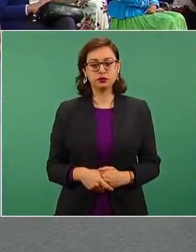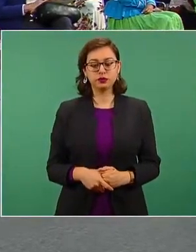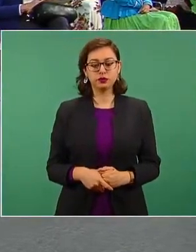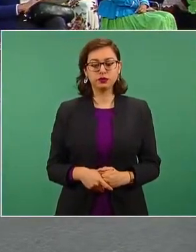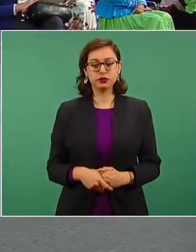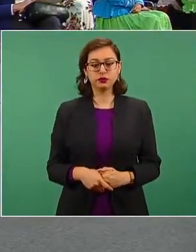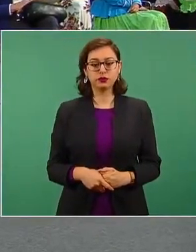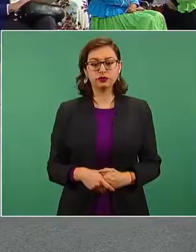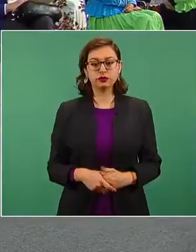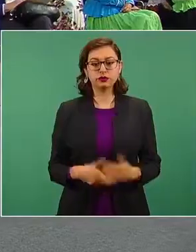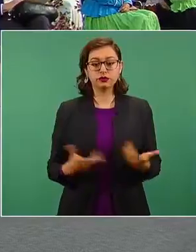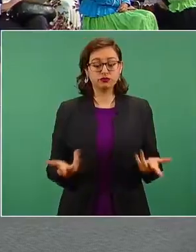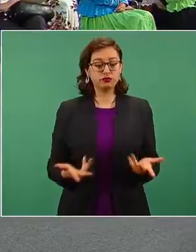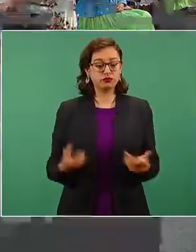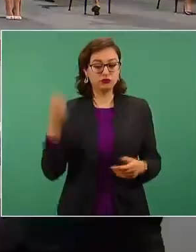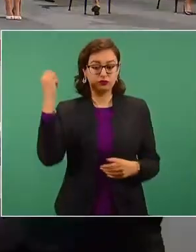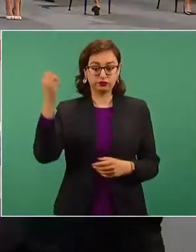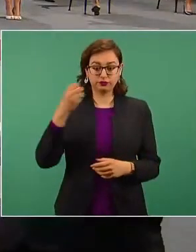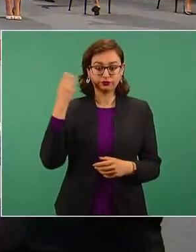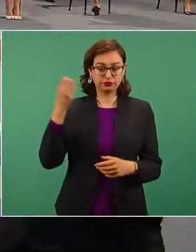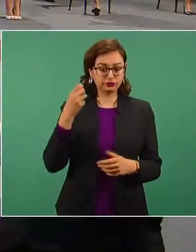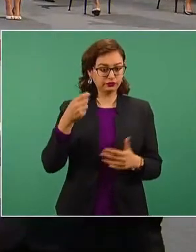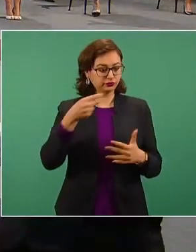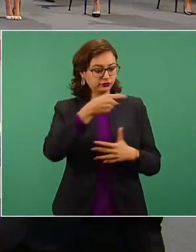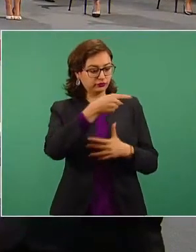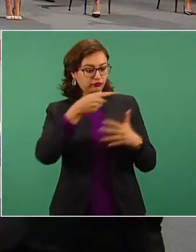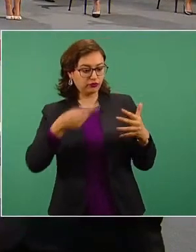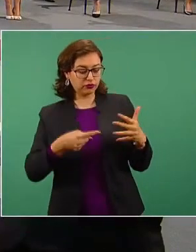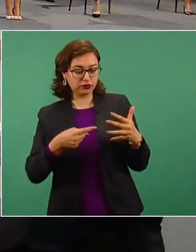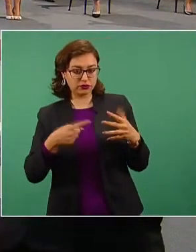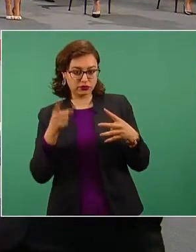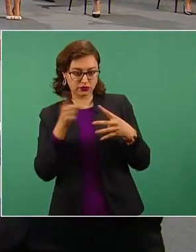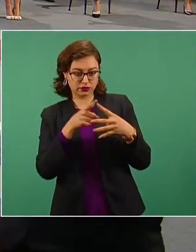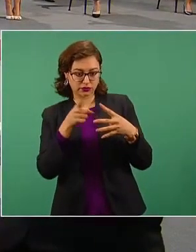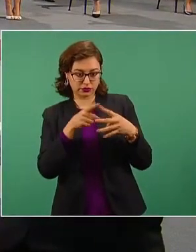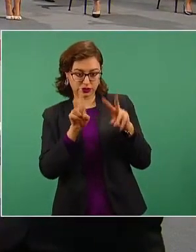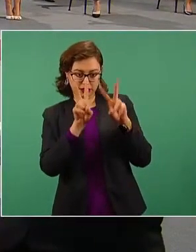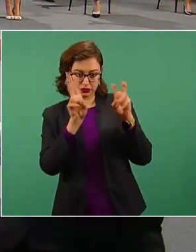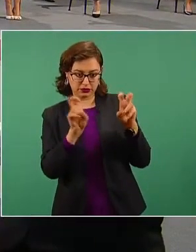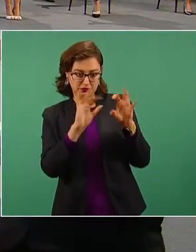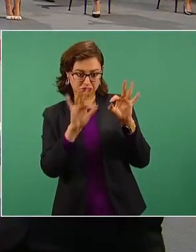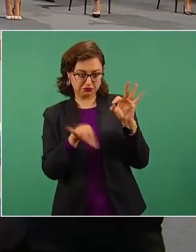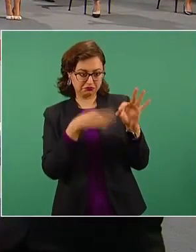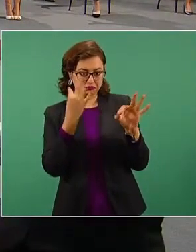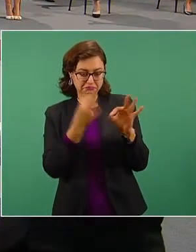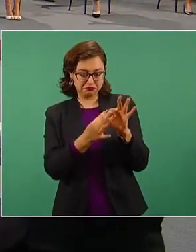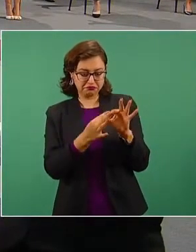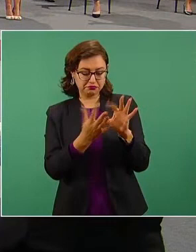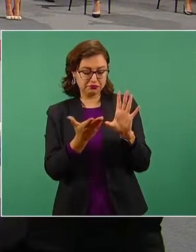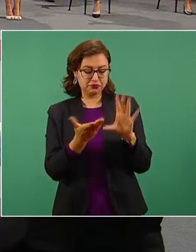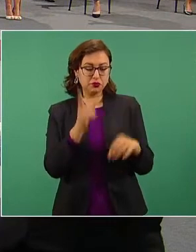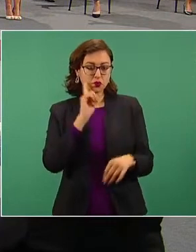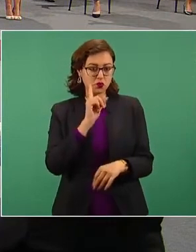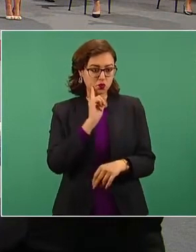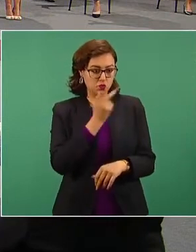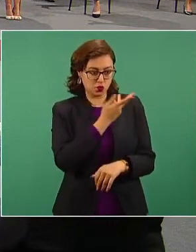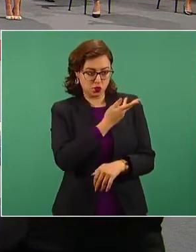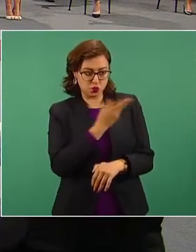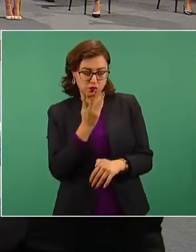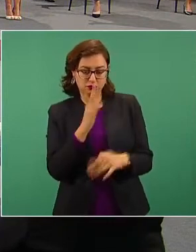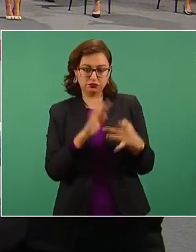terminamos esta etapa en la conferencia, estas intervenciones.